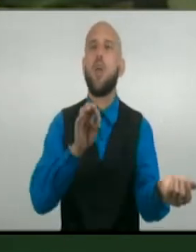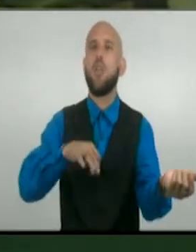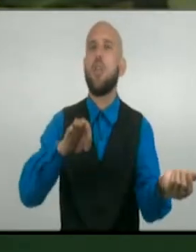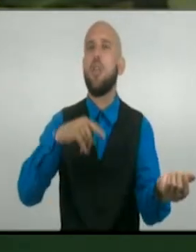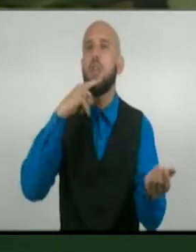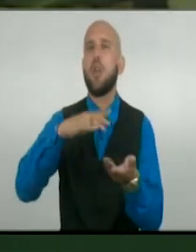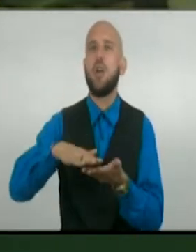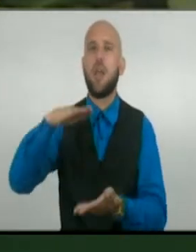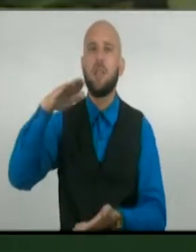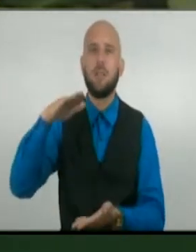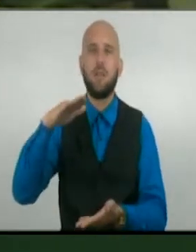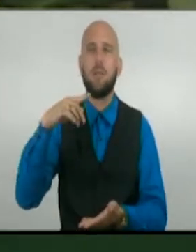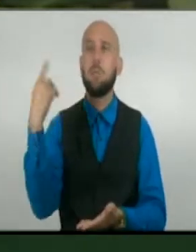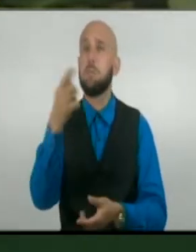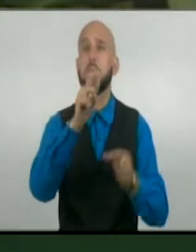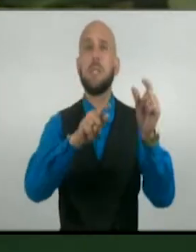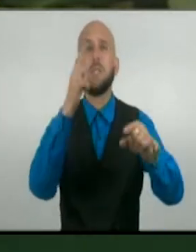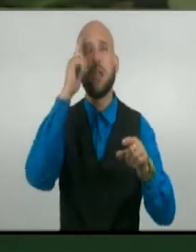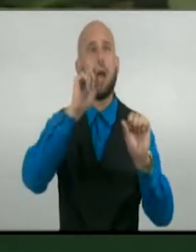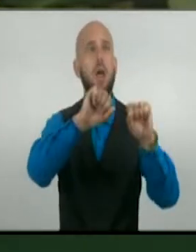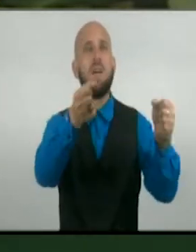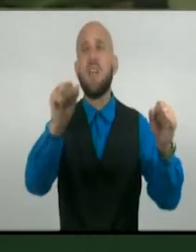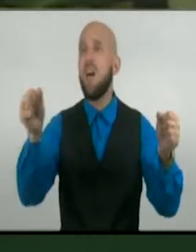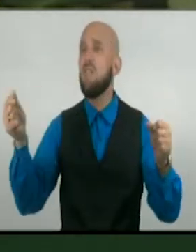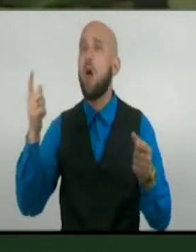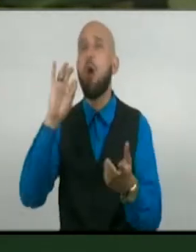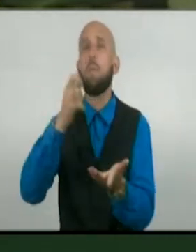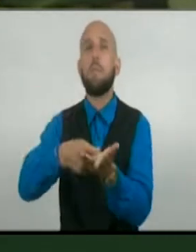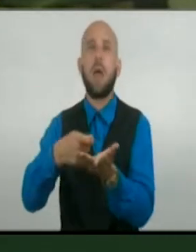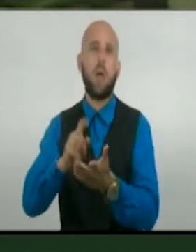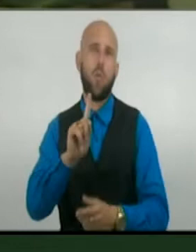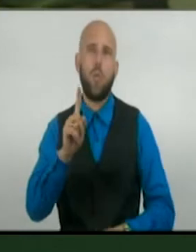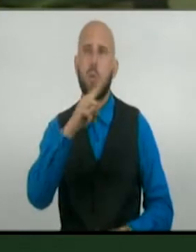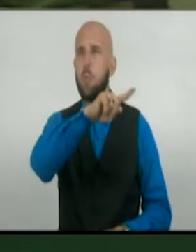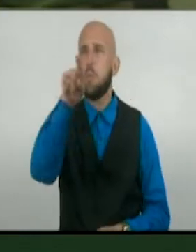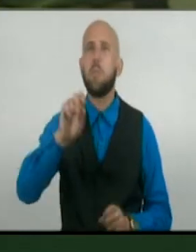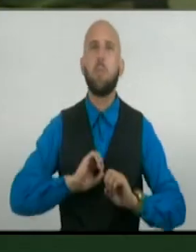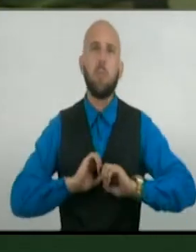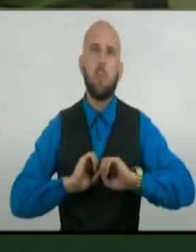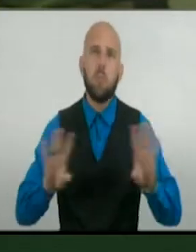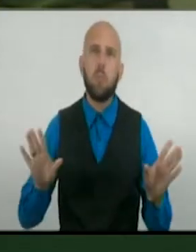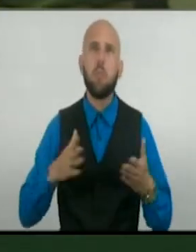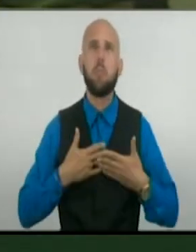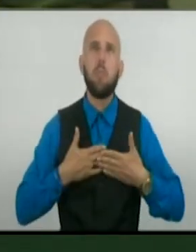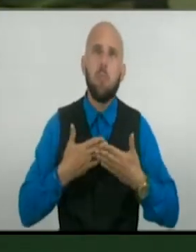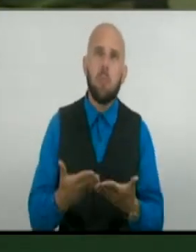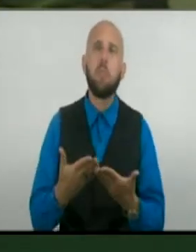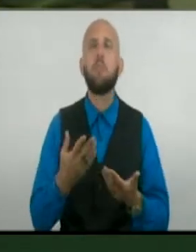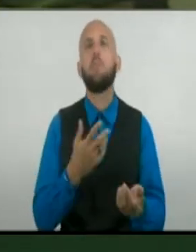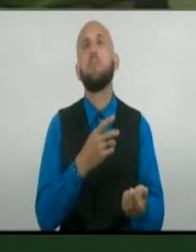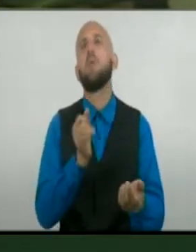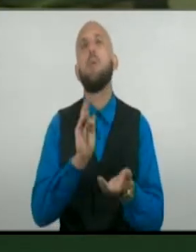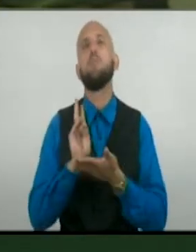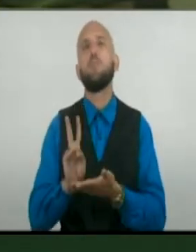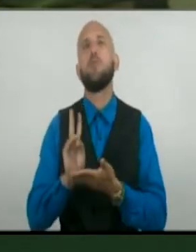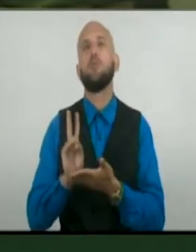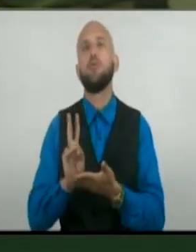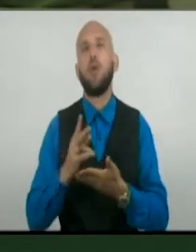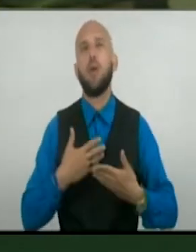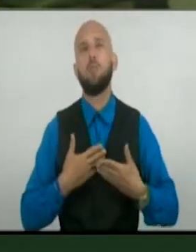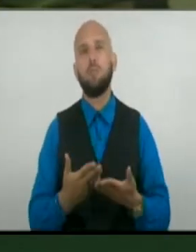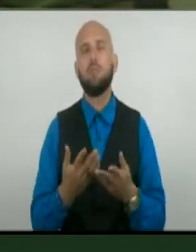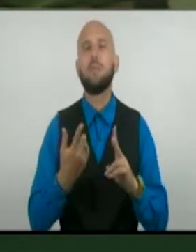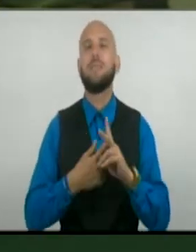voluntaria para poder satisfacer las demandas asistenciales de la asistencia médica secundaria además de la obtención del